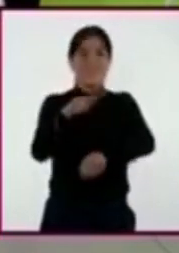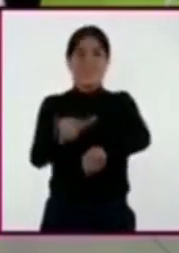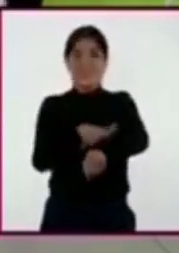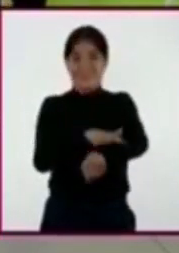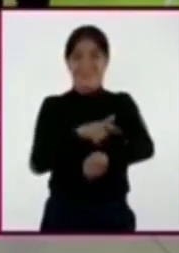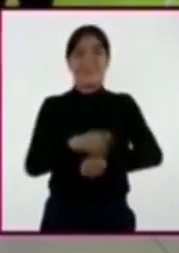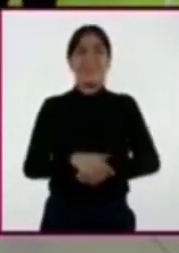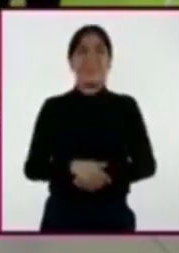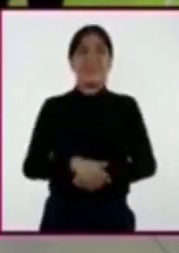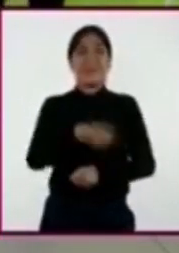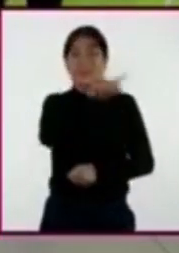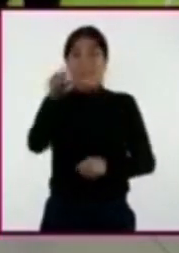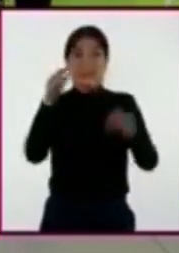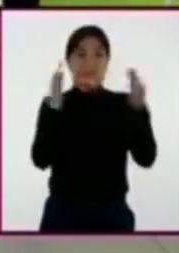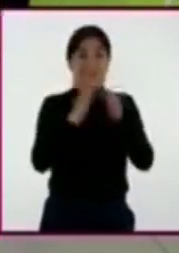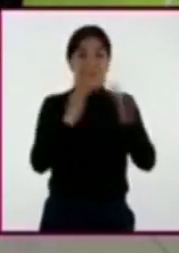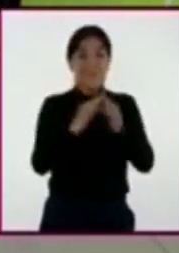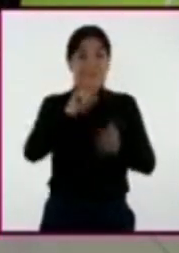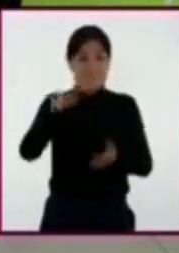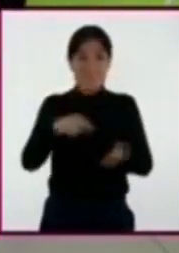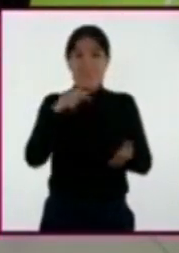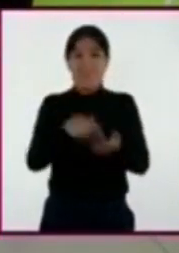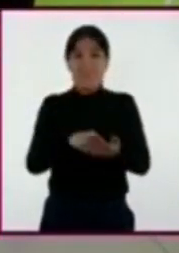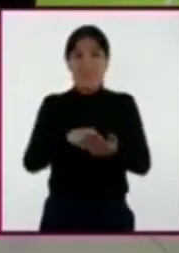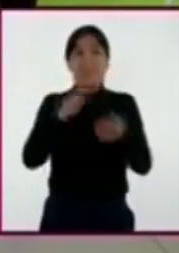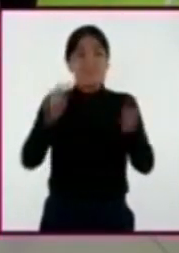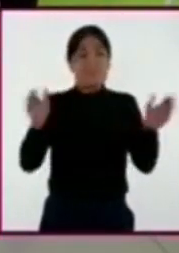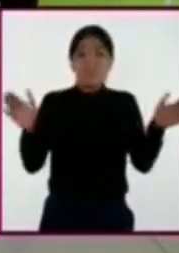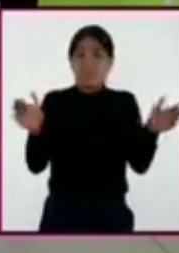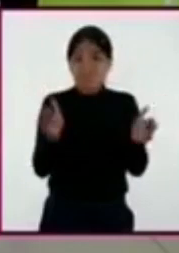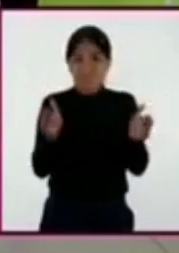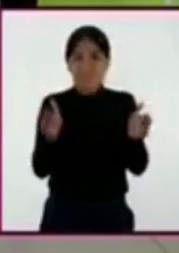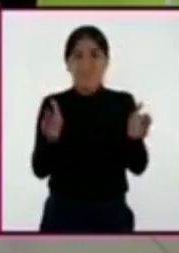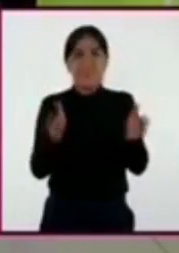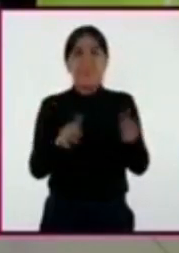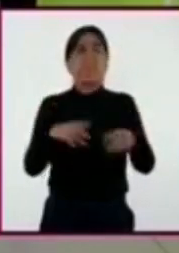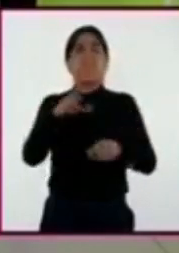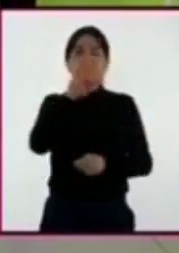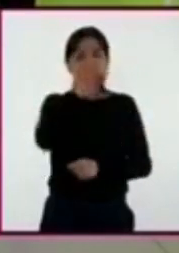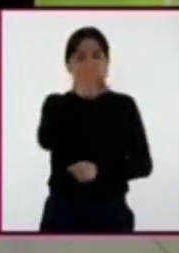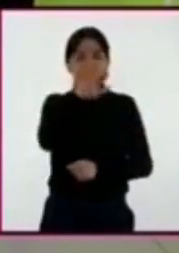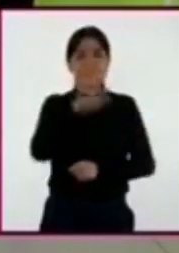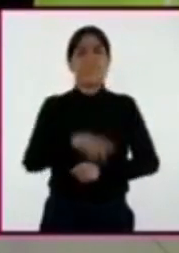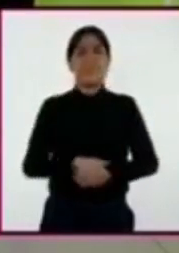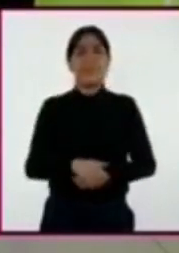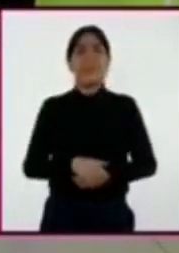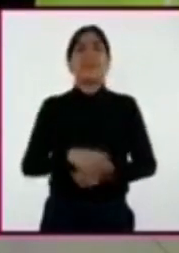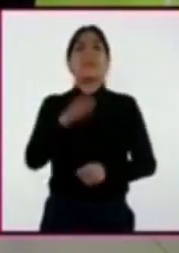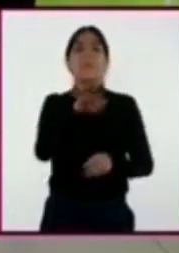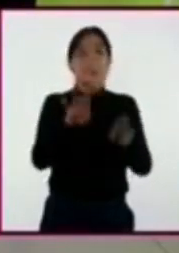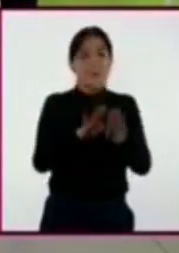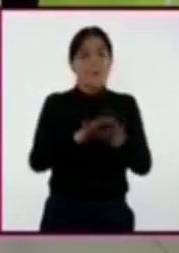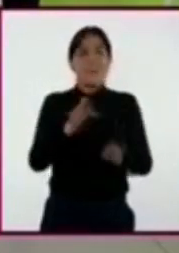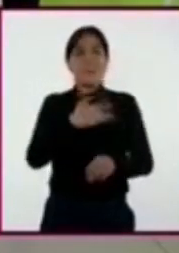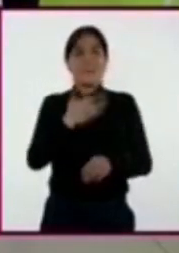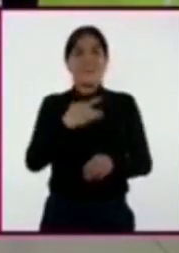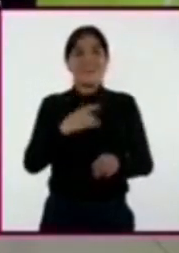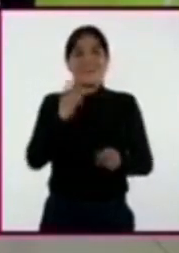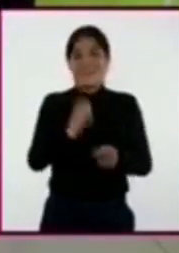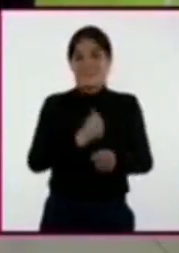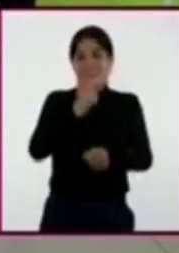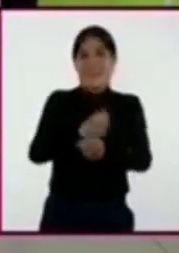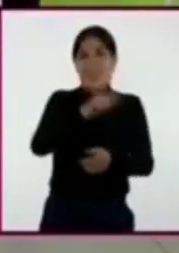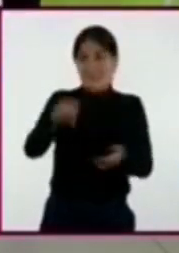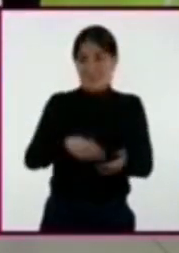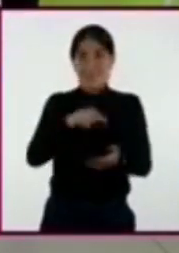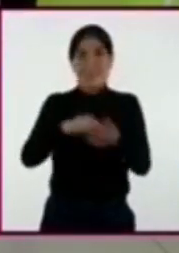Si en casa tu espacio es muy reducido, no te preocupes, nos tenemos que adaptar a nuestro espacio,